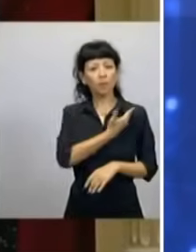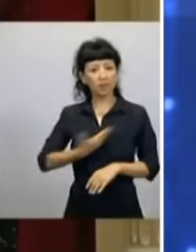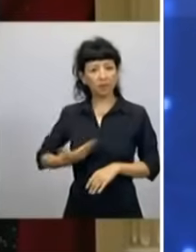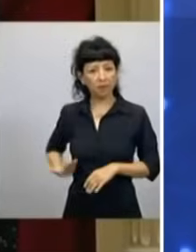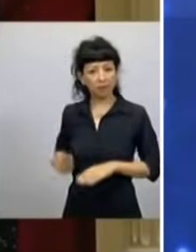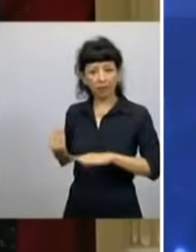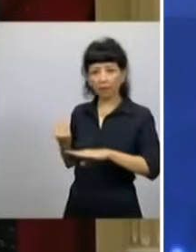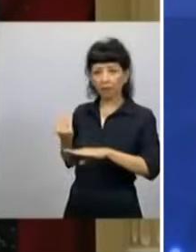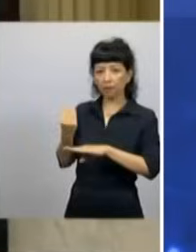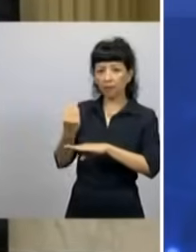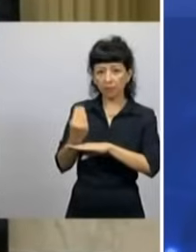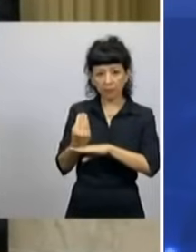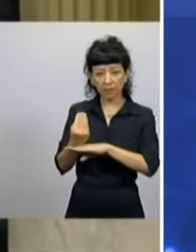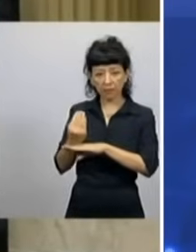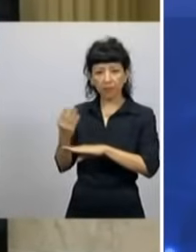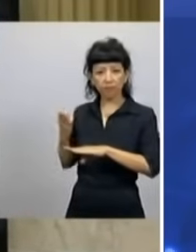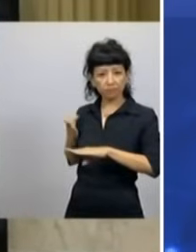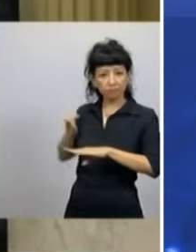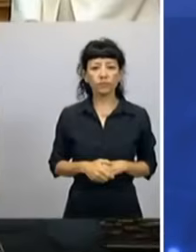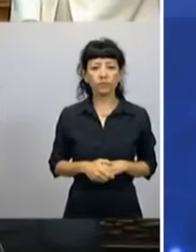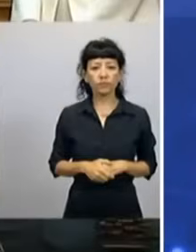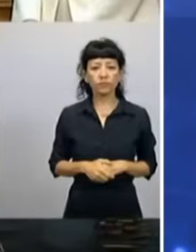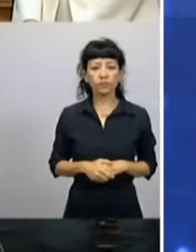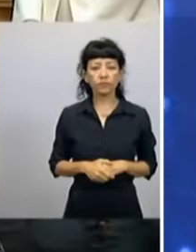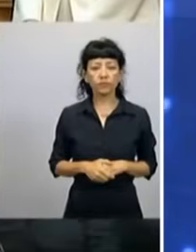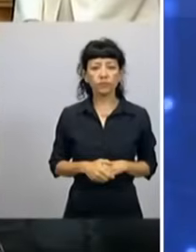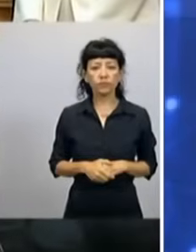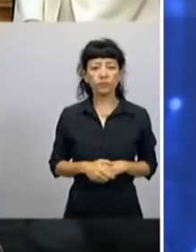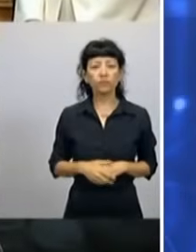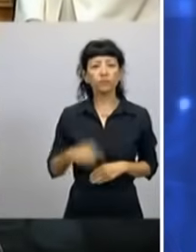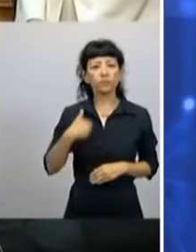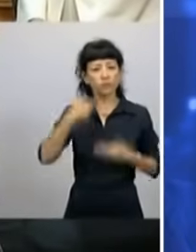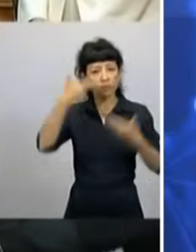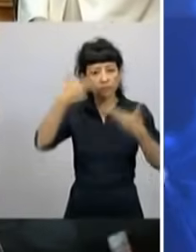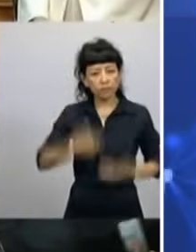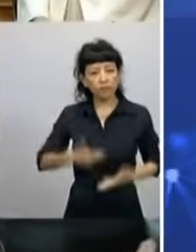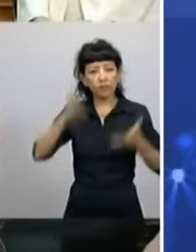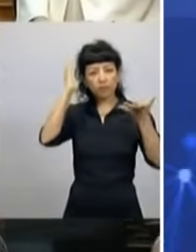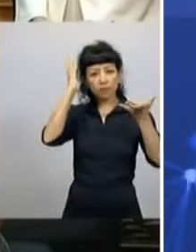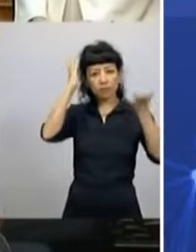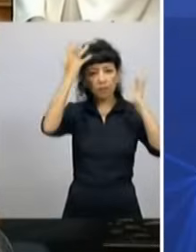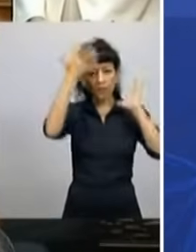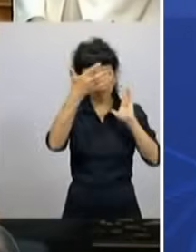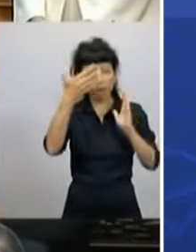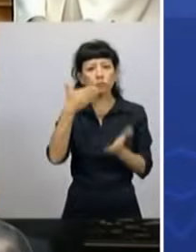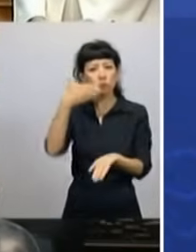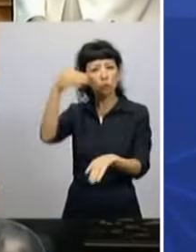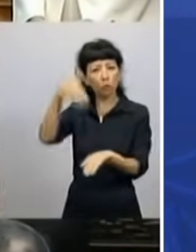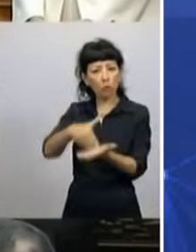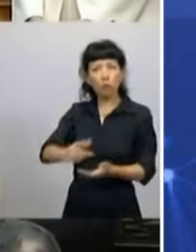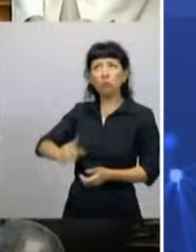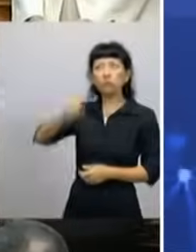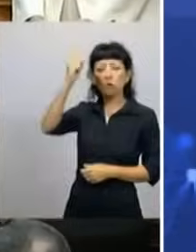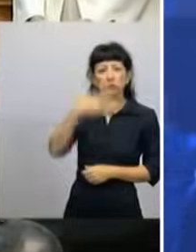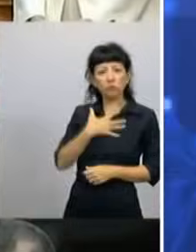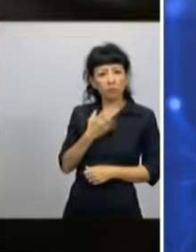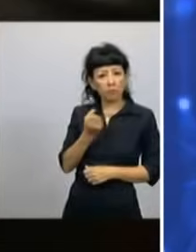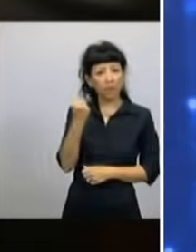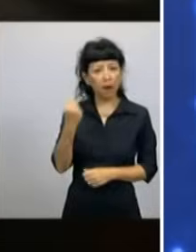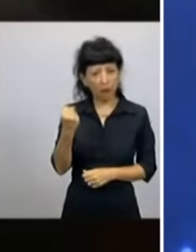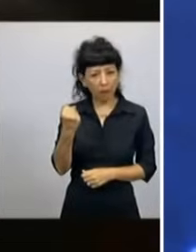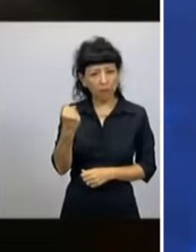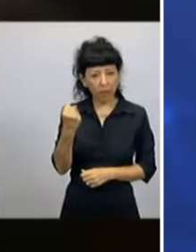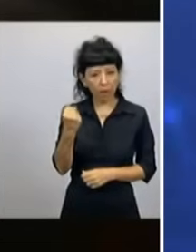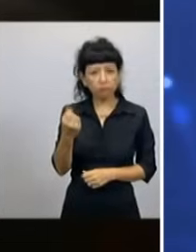partido que a su vez está peleado con sus ex aliados. Fisuras por todos lados dentro de Juntos por el Cambio. Vamos al peronismo. El